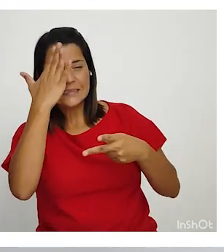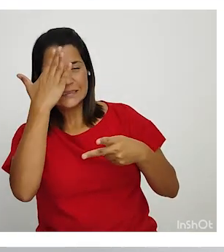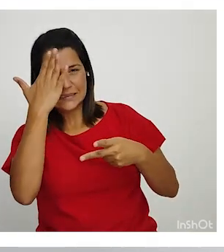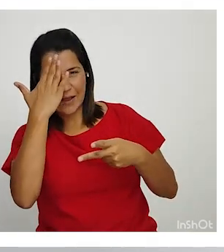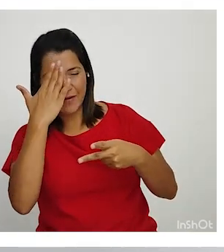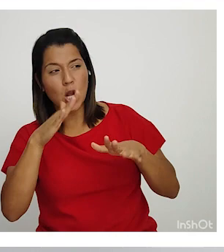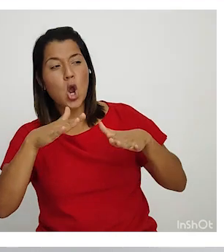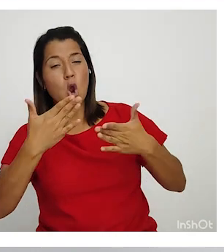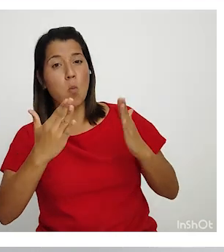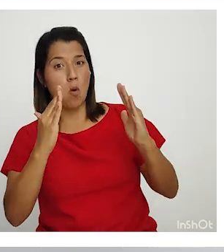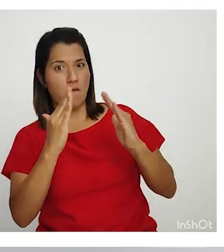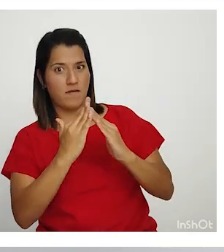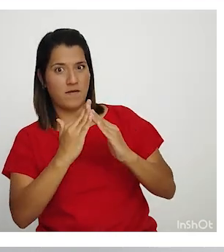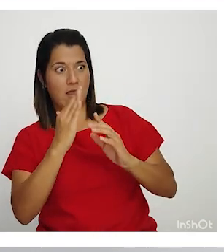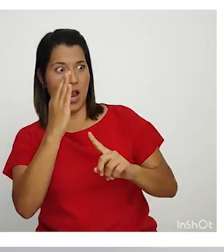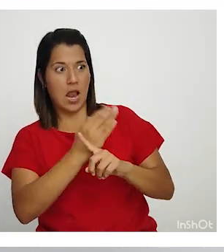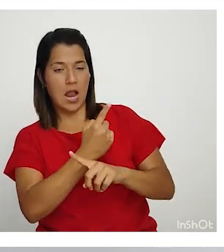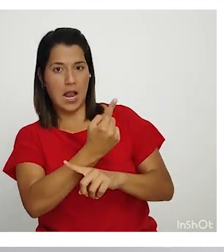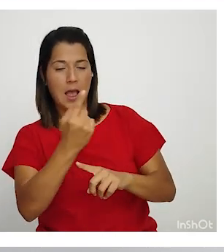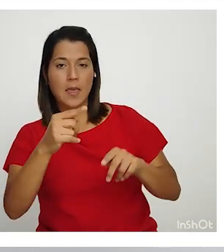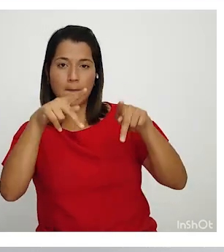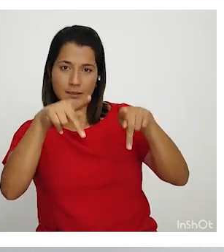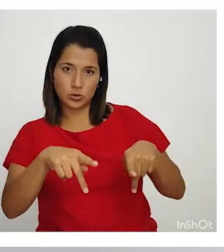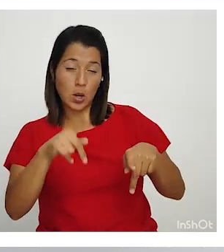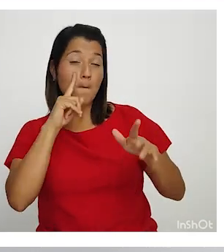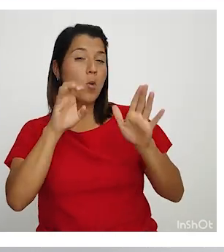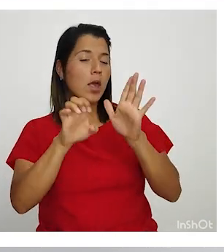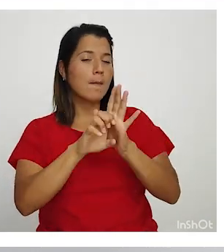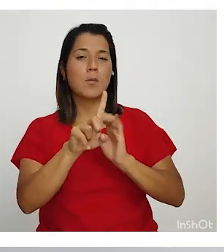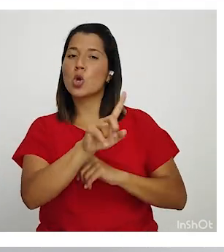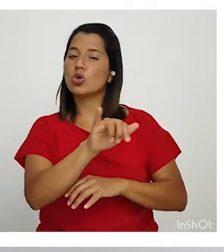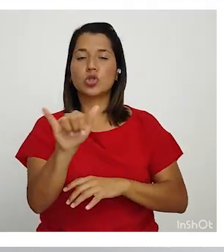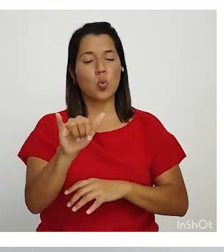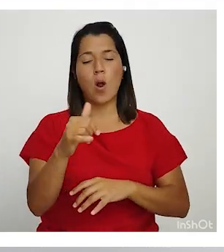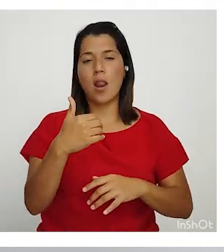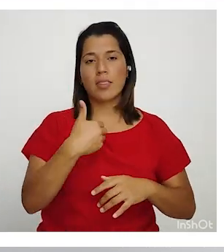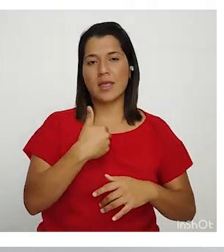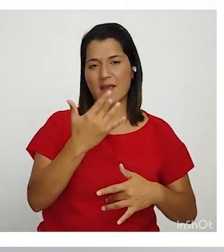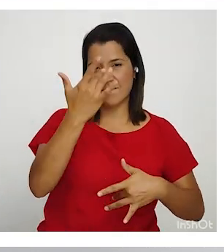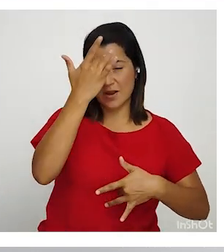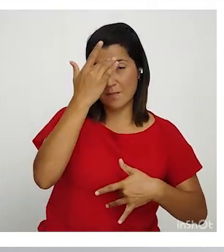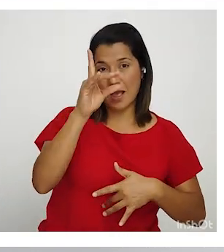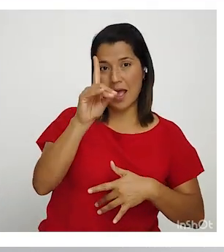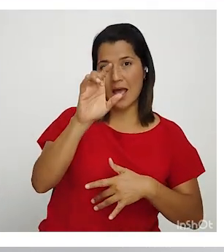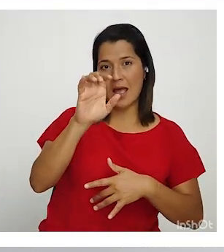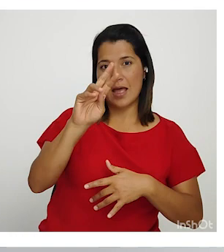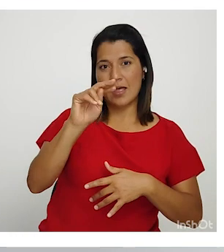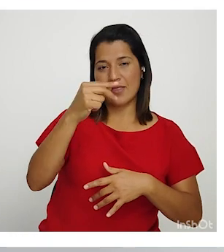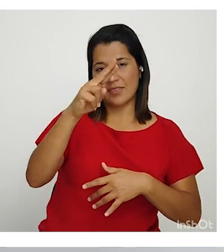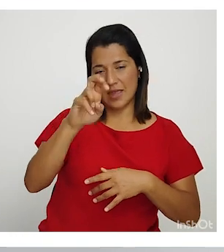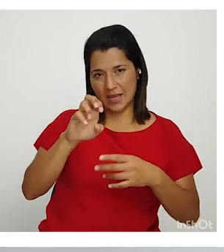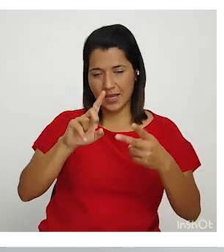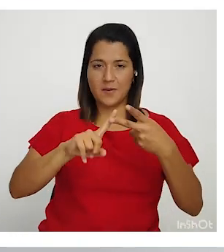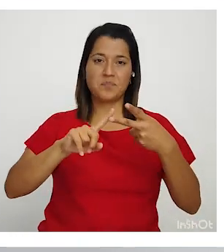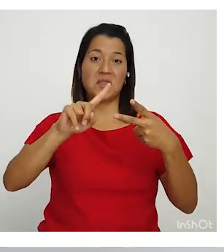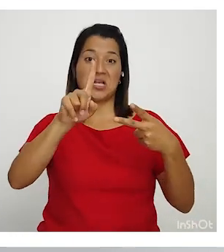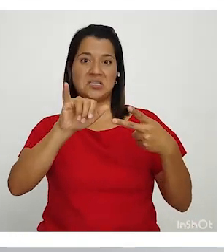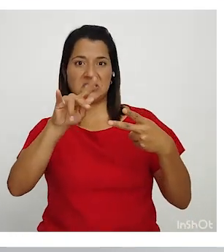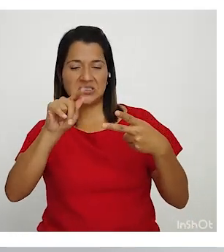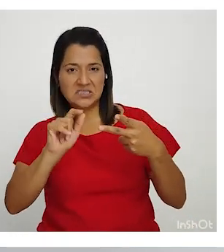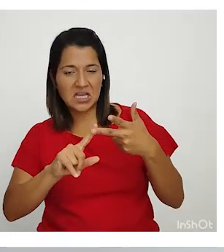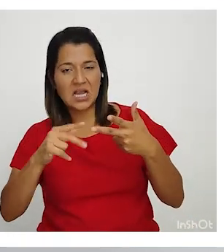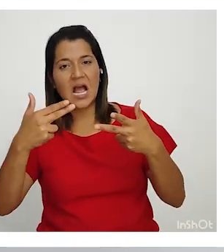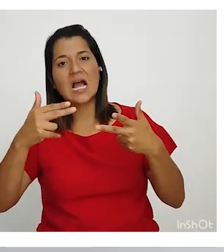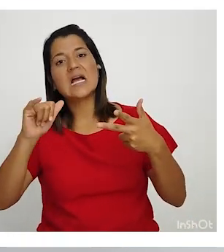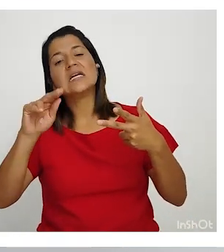tú mencionas, no es lo mismo presentar dengue, zika o chikungunya. Tienen sus particularidades, tienen síntomas que los definen a cada uno.